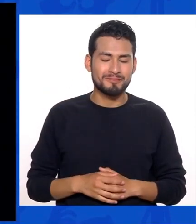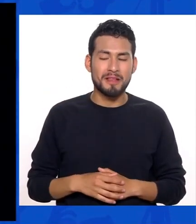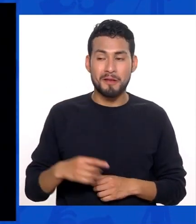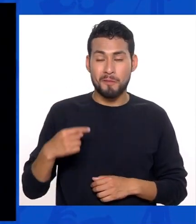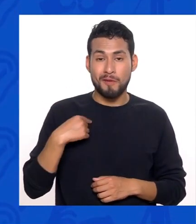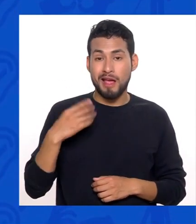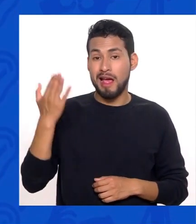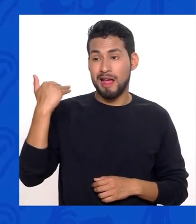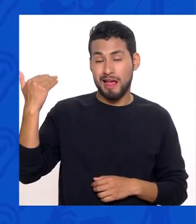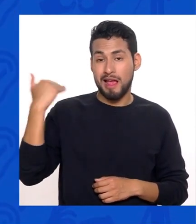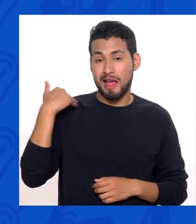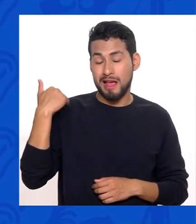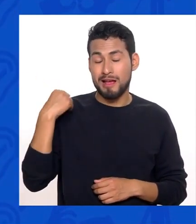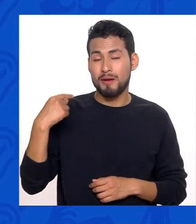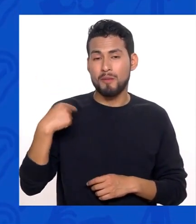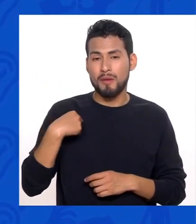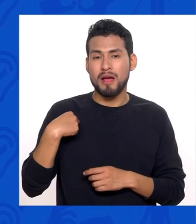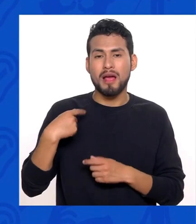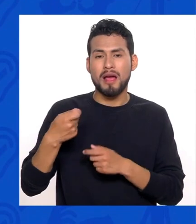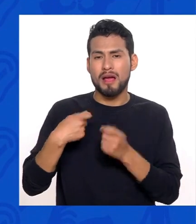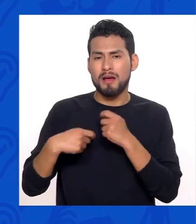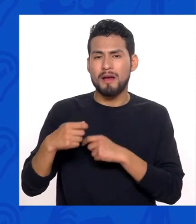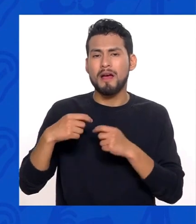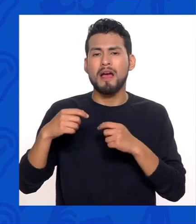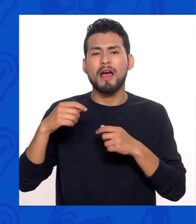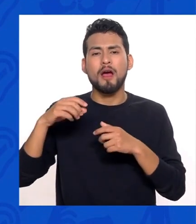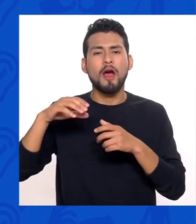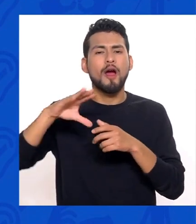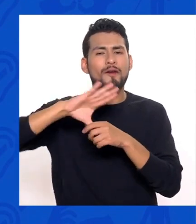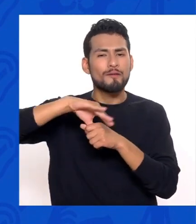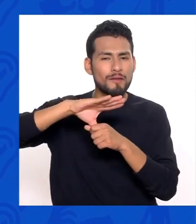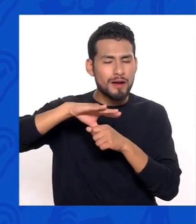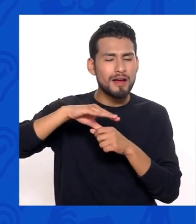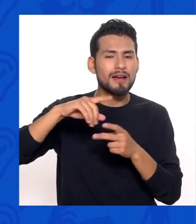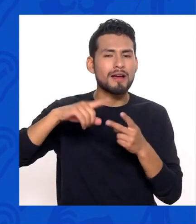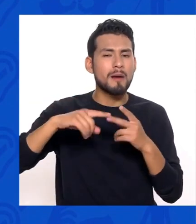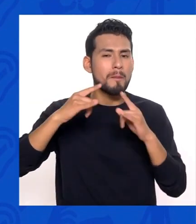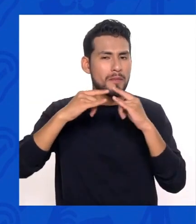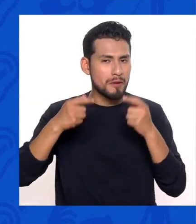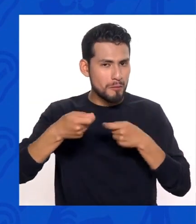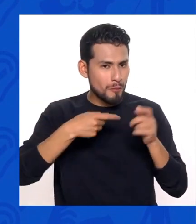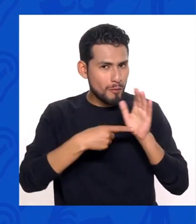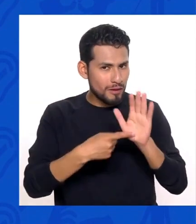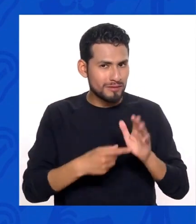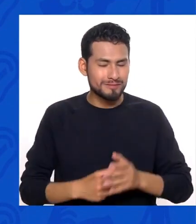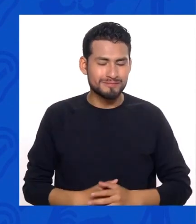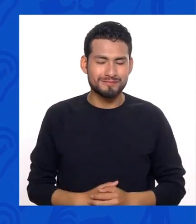me contactan en ventas, en ferias y en exhibiciones.